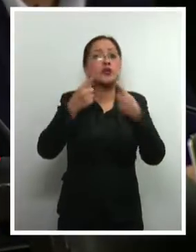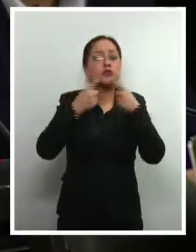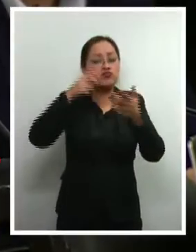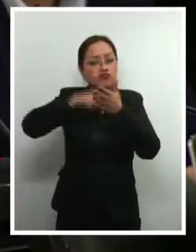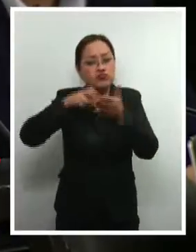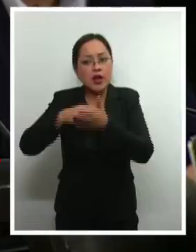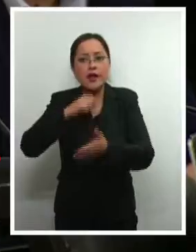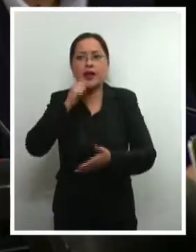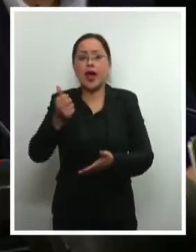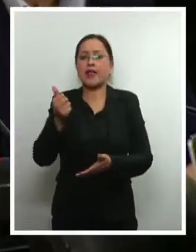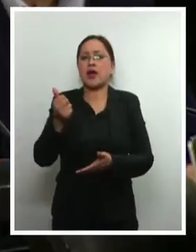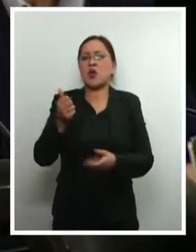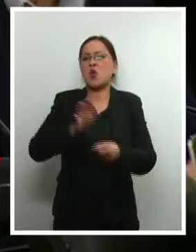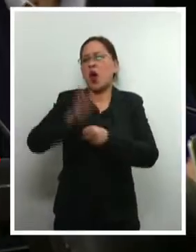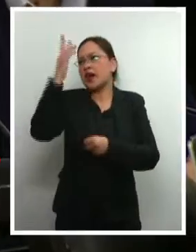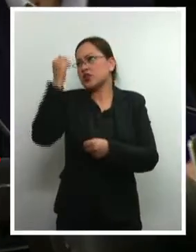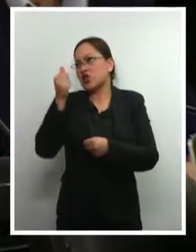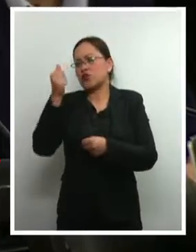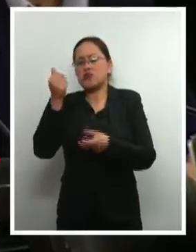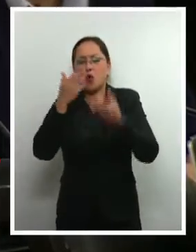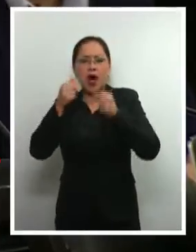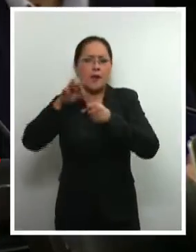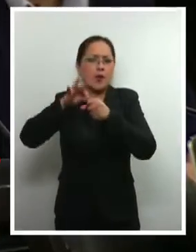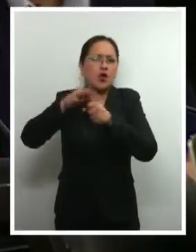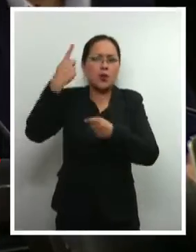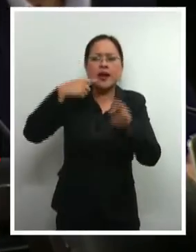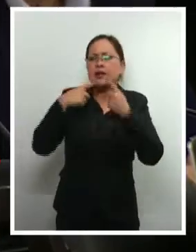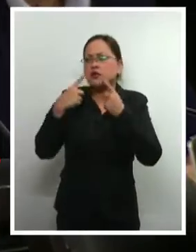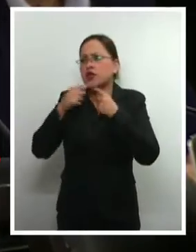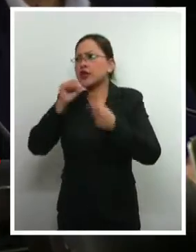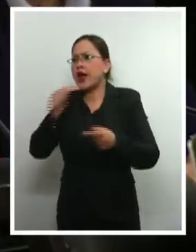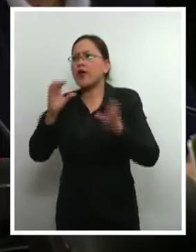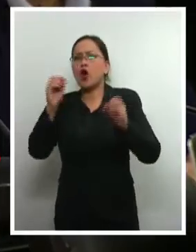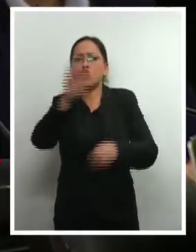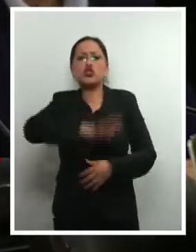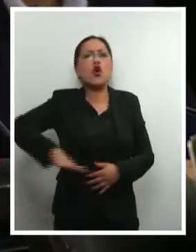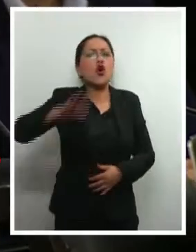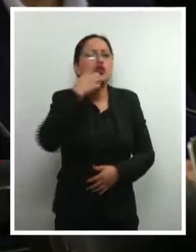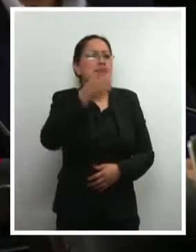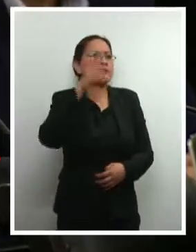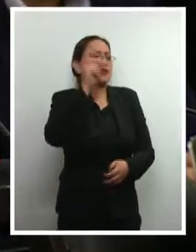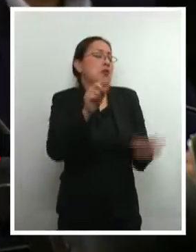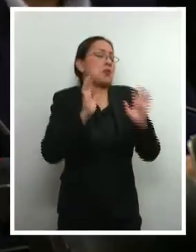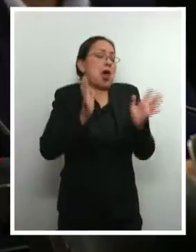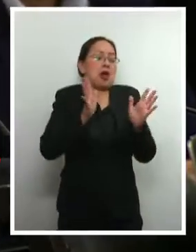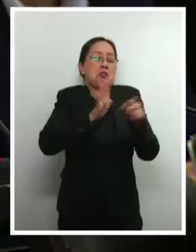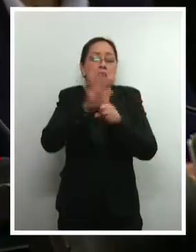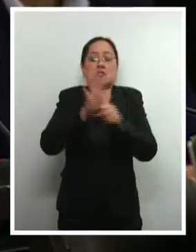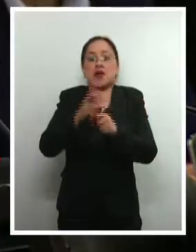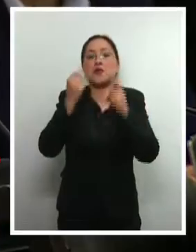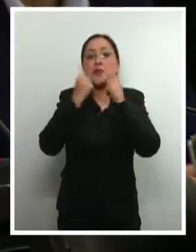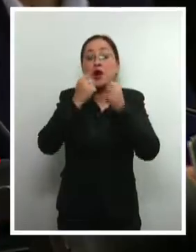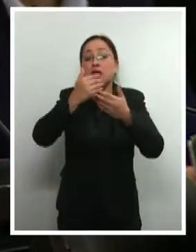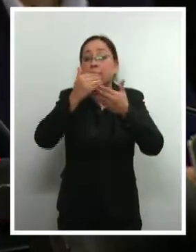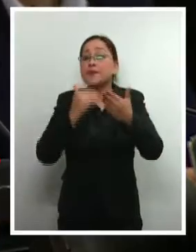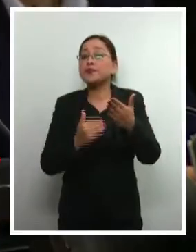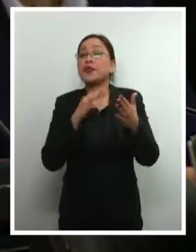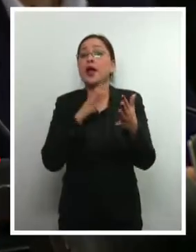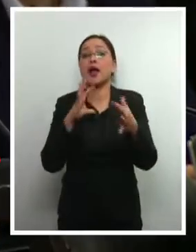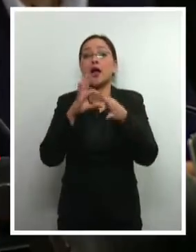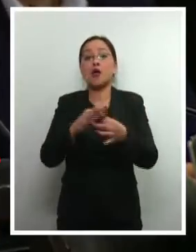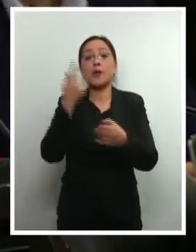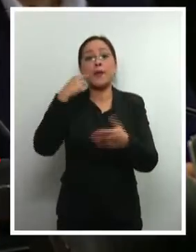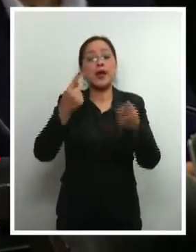porque no pasaron el voto a discusión o porque fueron derrotadas. En consecuencia, lo que va a